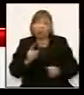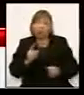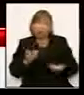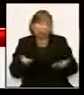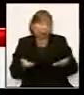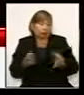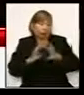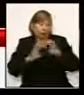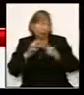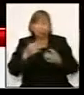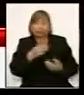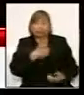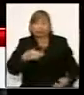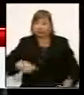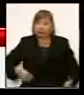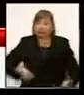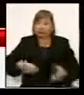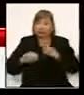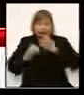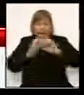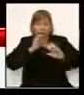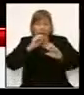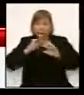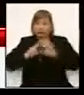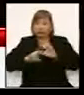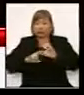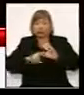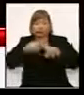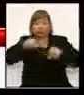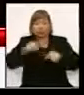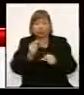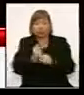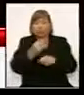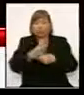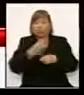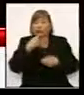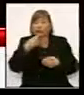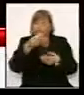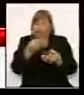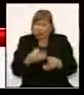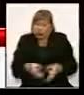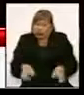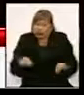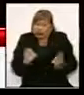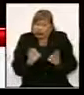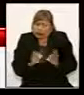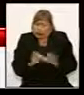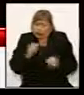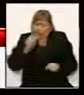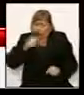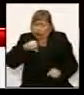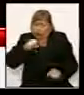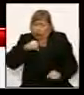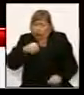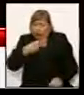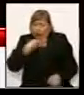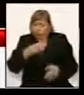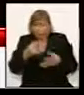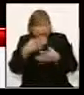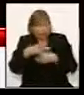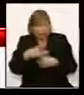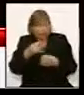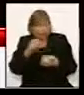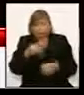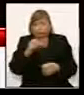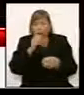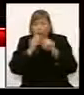atribuciones que tiene el Ministerio de Transporte y Comunicaciones sobre esta obra. ¿Esta obra para nosotros es importante y vital? Sí lo es. ¿Es prioritaria para el